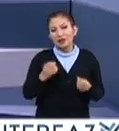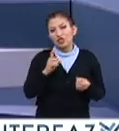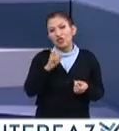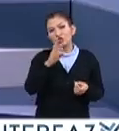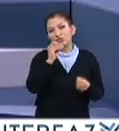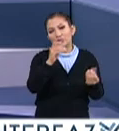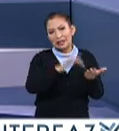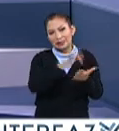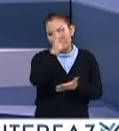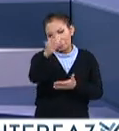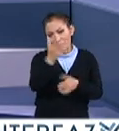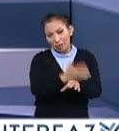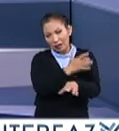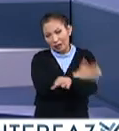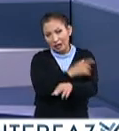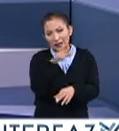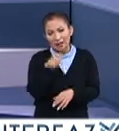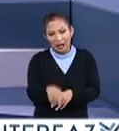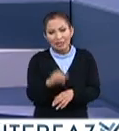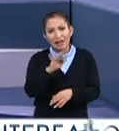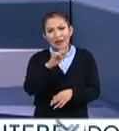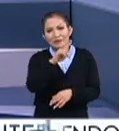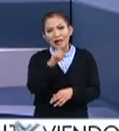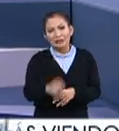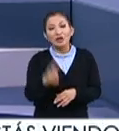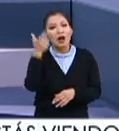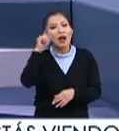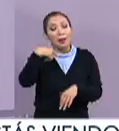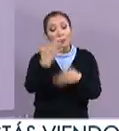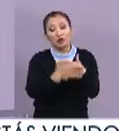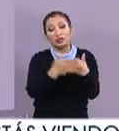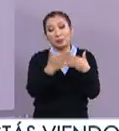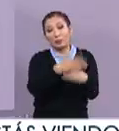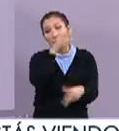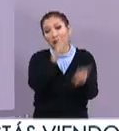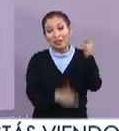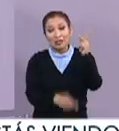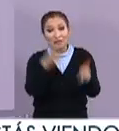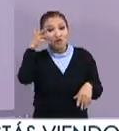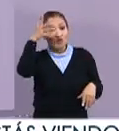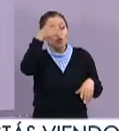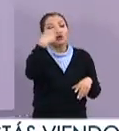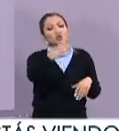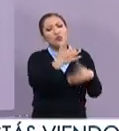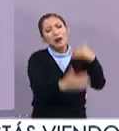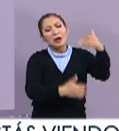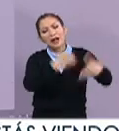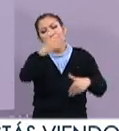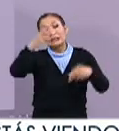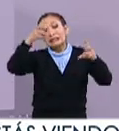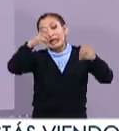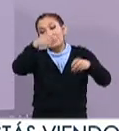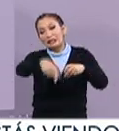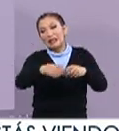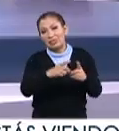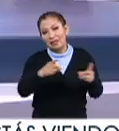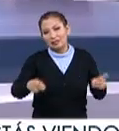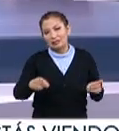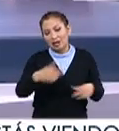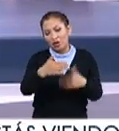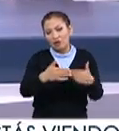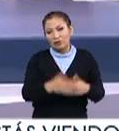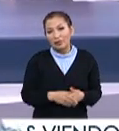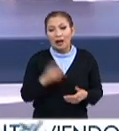doctor, muchísimas gracias por habernos acompañado en Interfaz. Ojalá podamos platicar en el futuro sobre los avances en estos desarrollos y